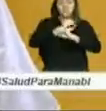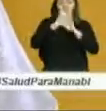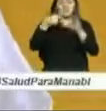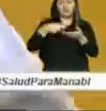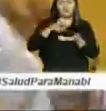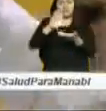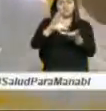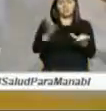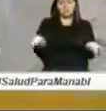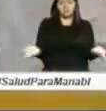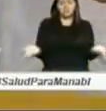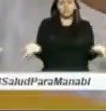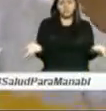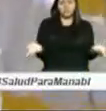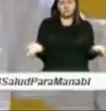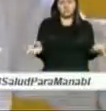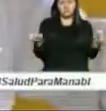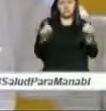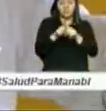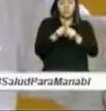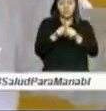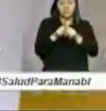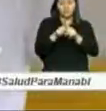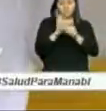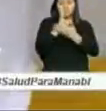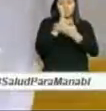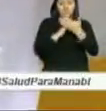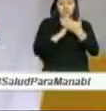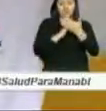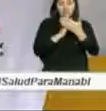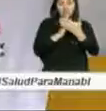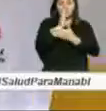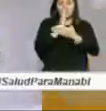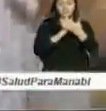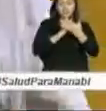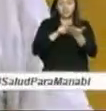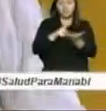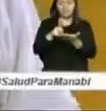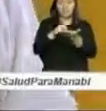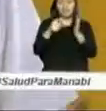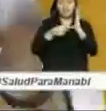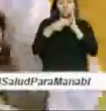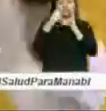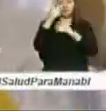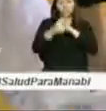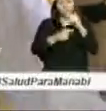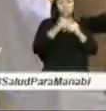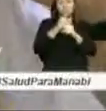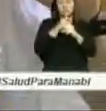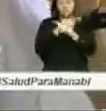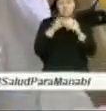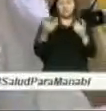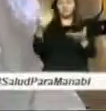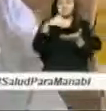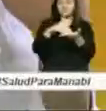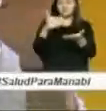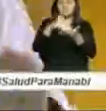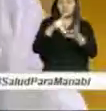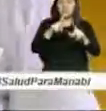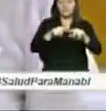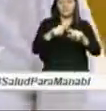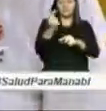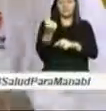anticipo. Era la mitad de lo que habían pagado como impuesto el año anterior. Entonces, dependía de lo que ellos declaraban de